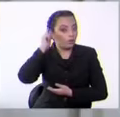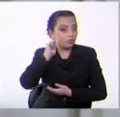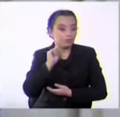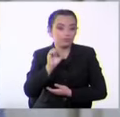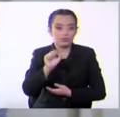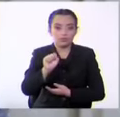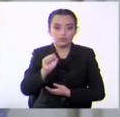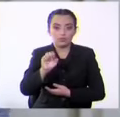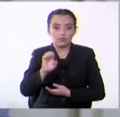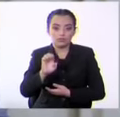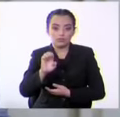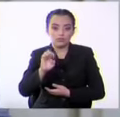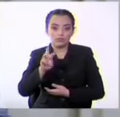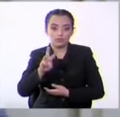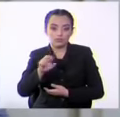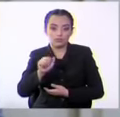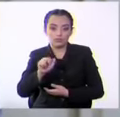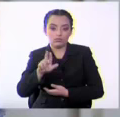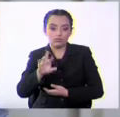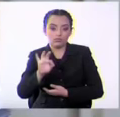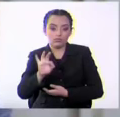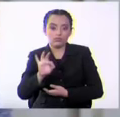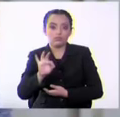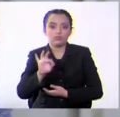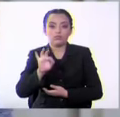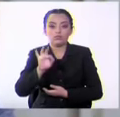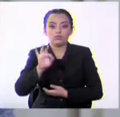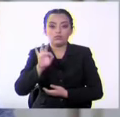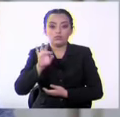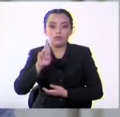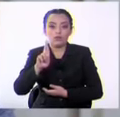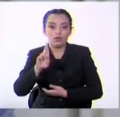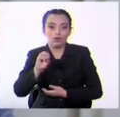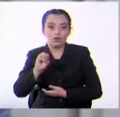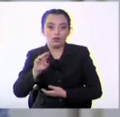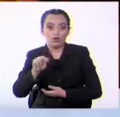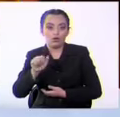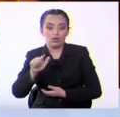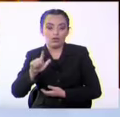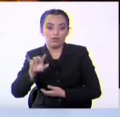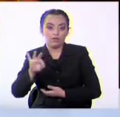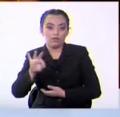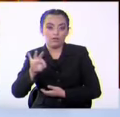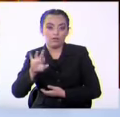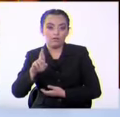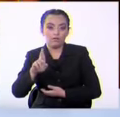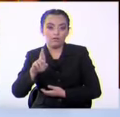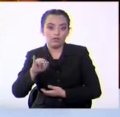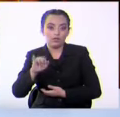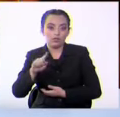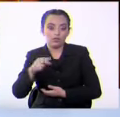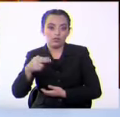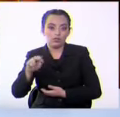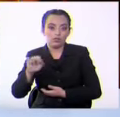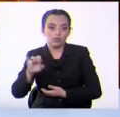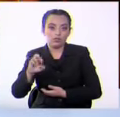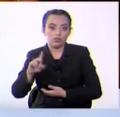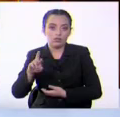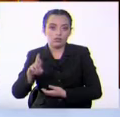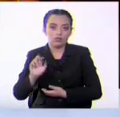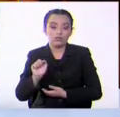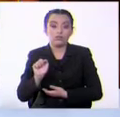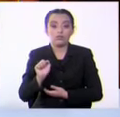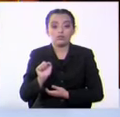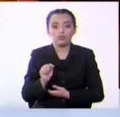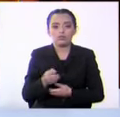ayudado por Ronald Fisher, quien demostró matemáticamente cómo se podía hacer. La manera de que lo vamos a ver